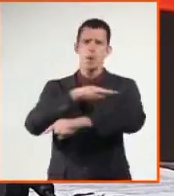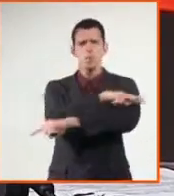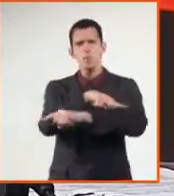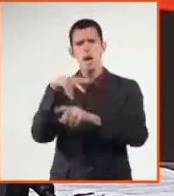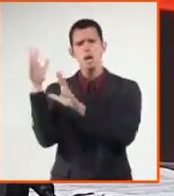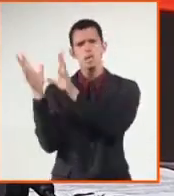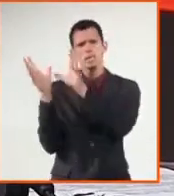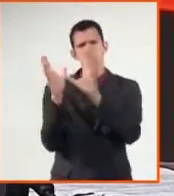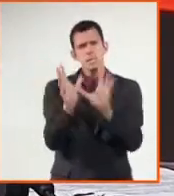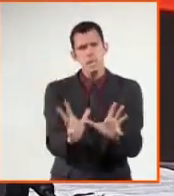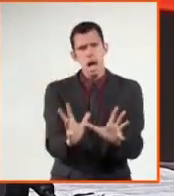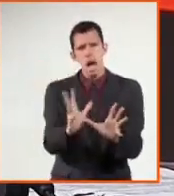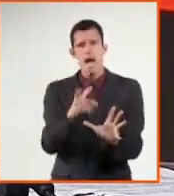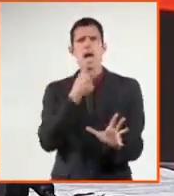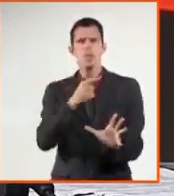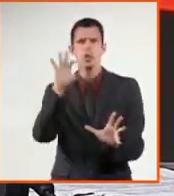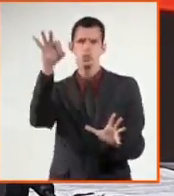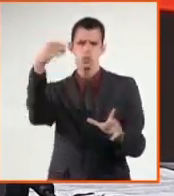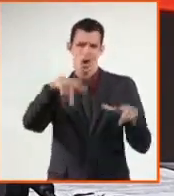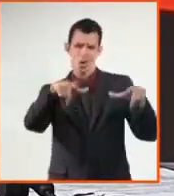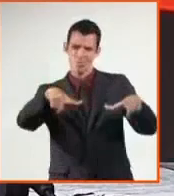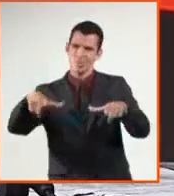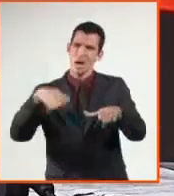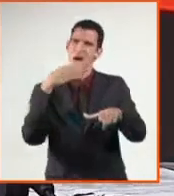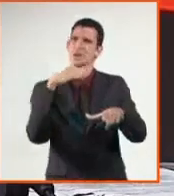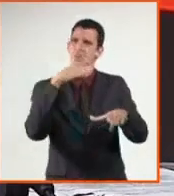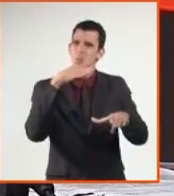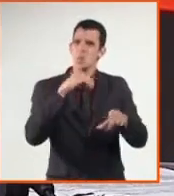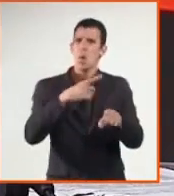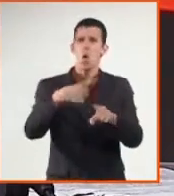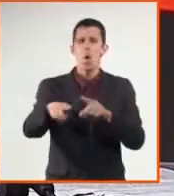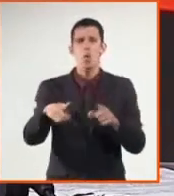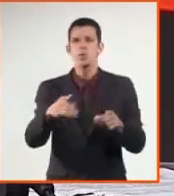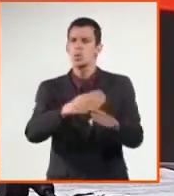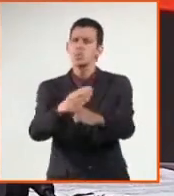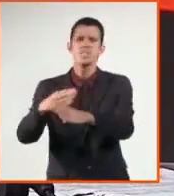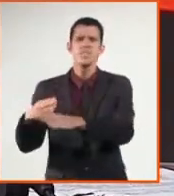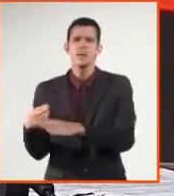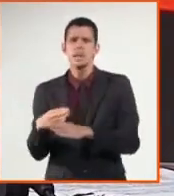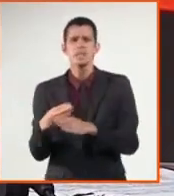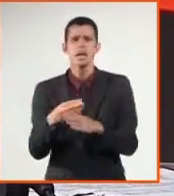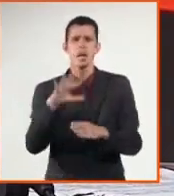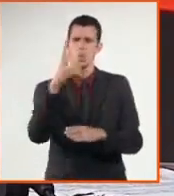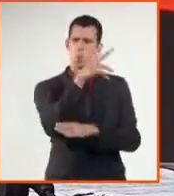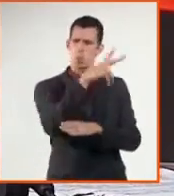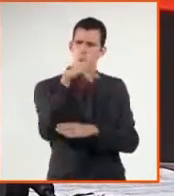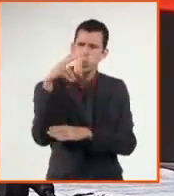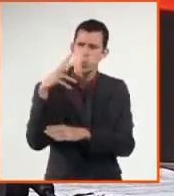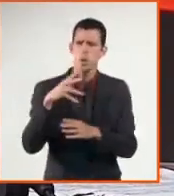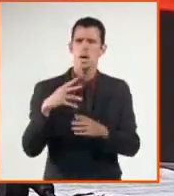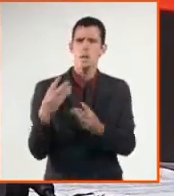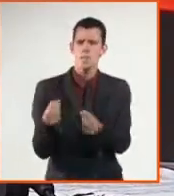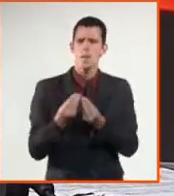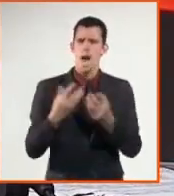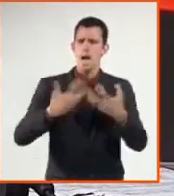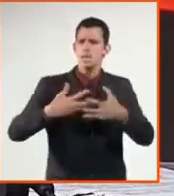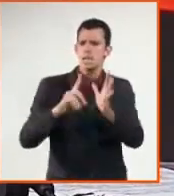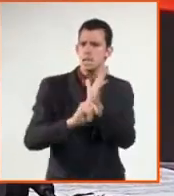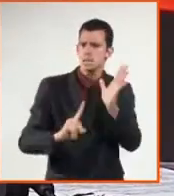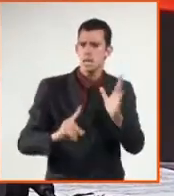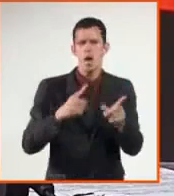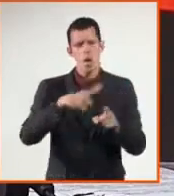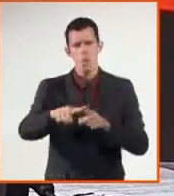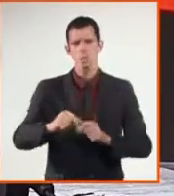segunda la venta de lcd por parte de cemex y el comercio electrónico a partir de lo que de las ventas que gestiona sin mattel las